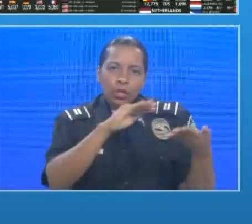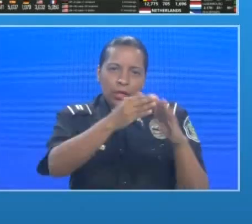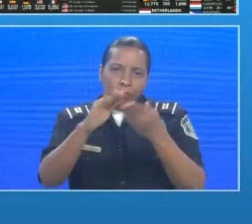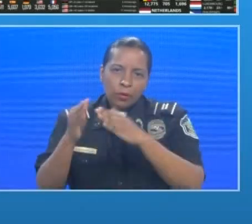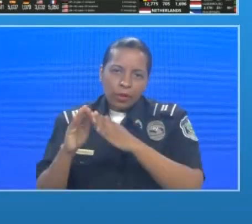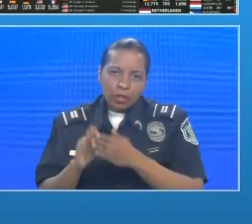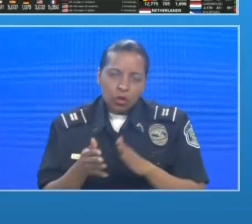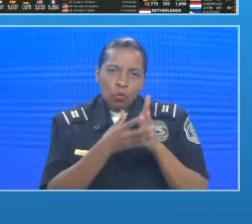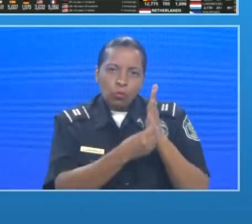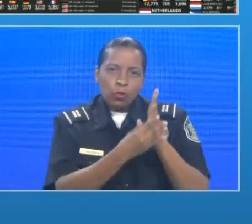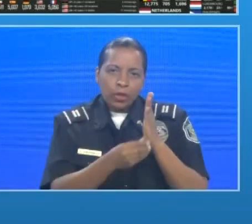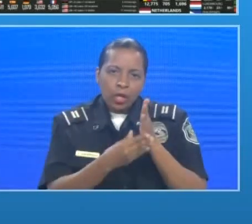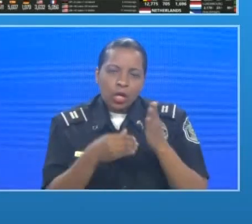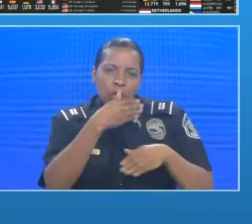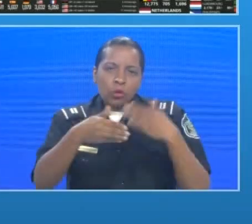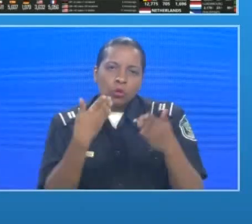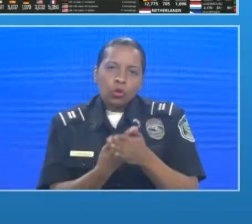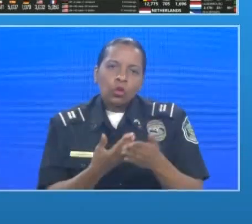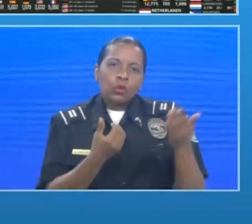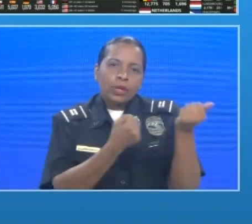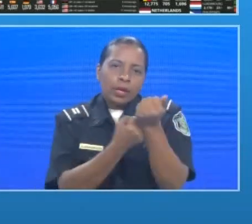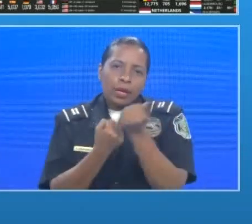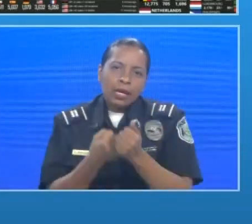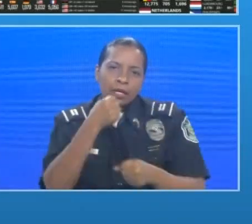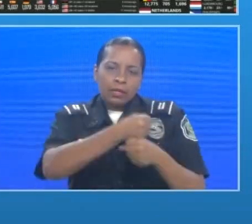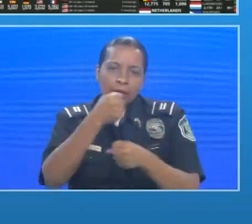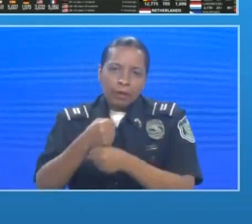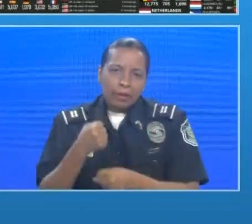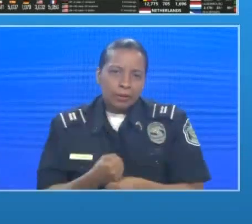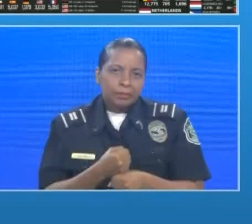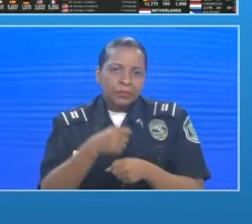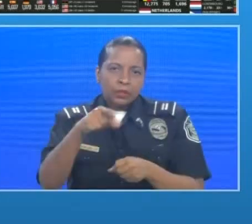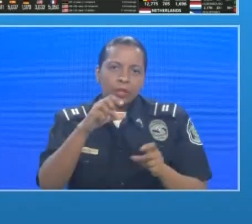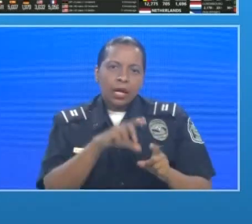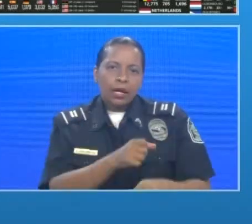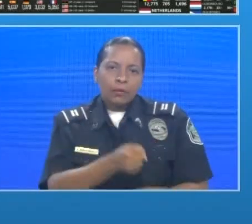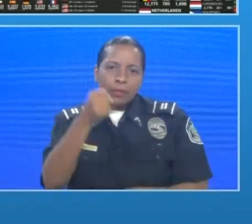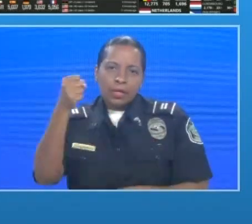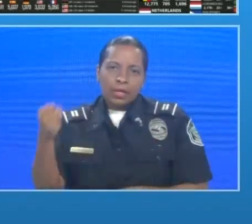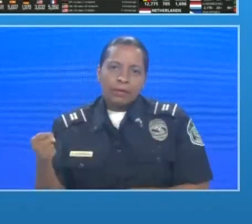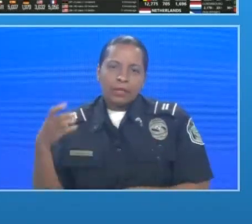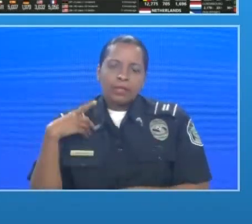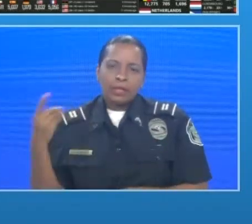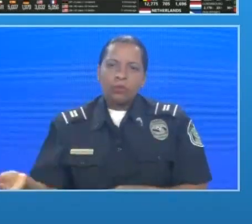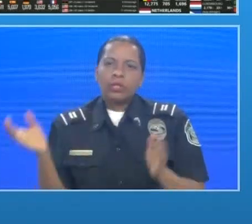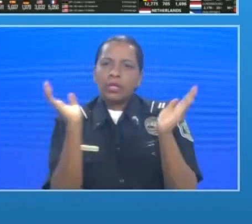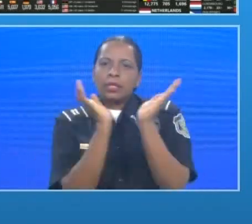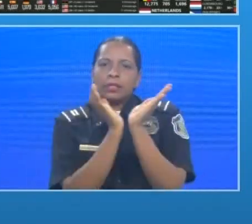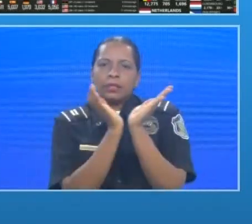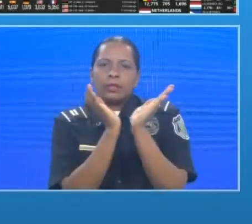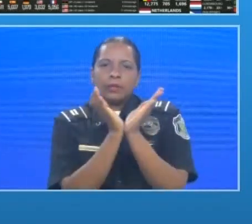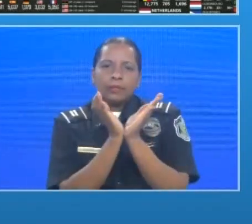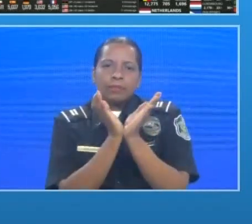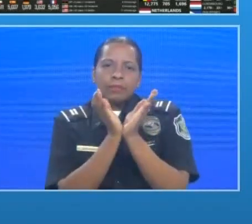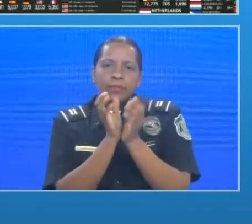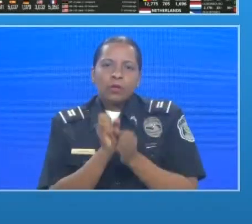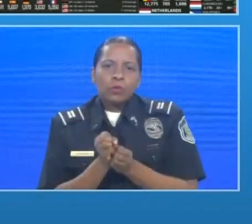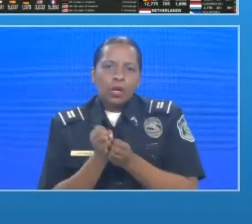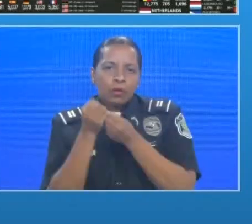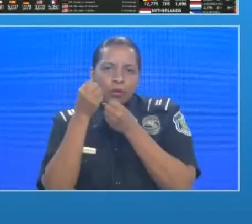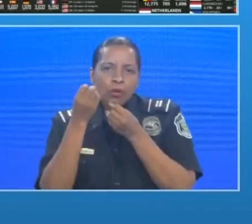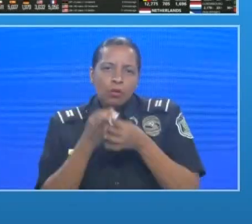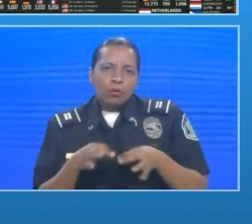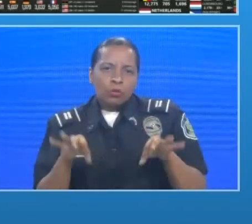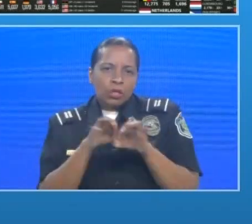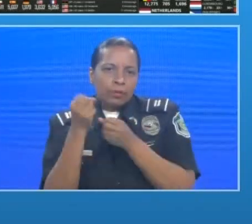camino debemos trabajar todos los servidores públicos. Le daría la palabra al director general de la Caja para que haga algunas observaciones en